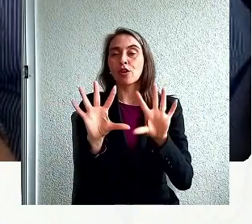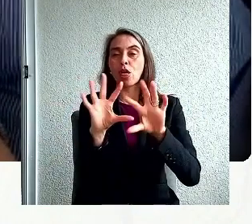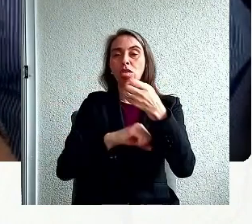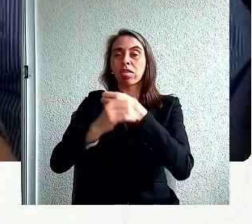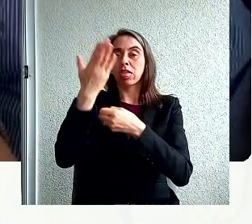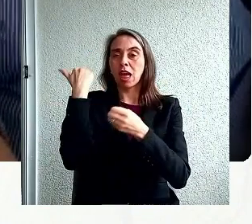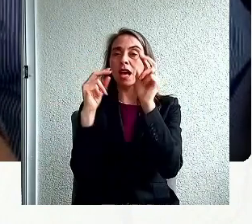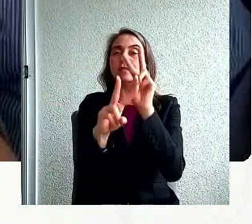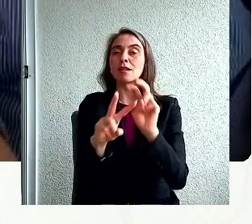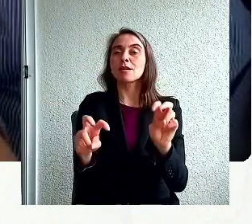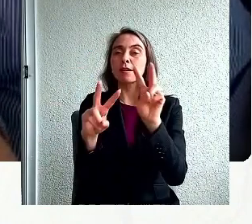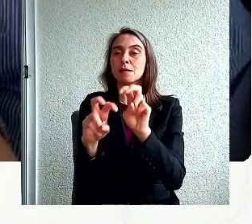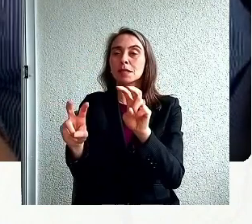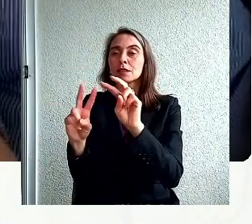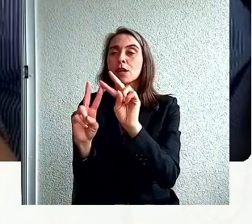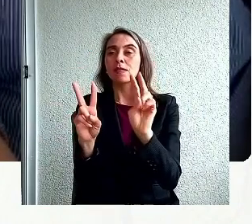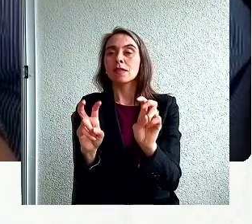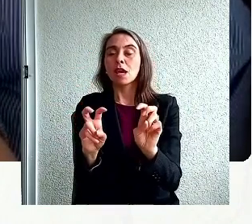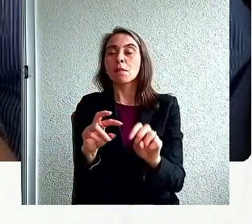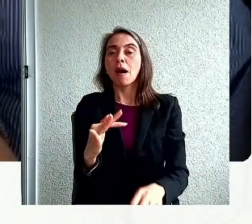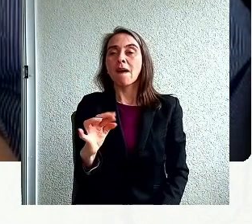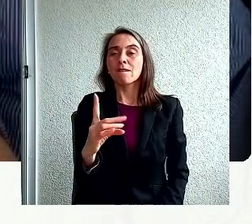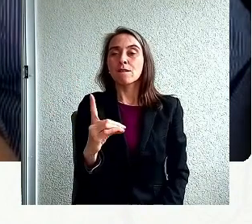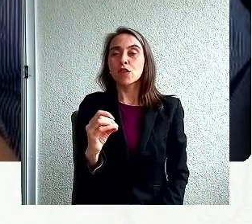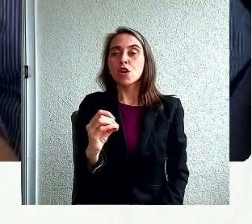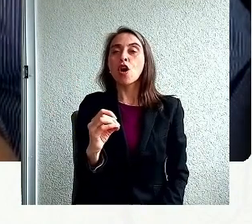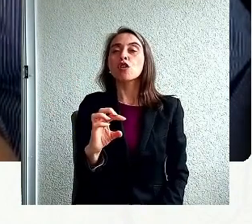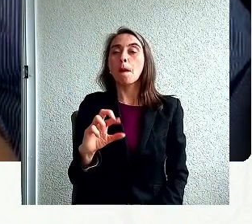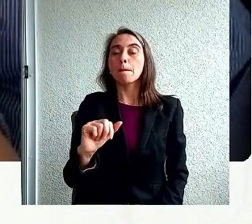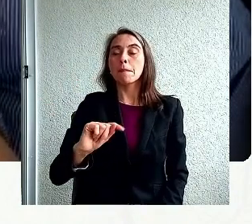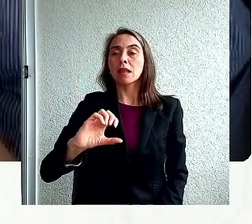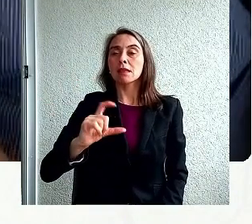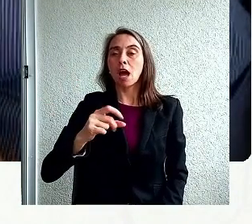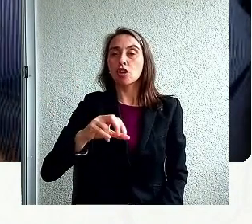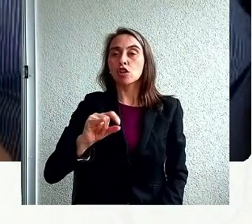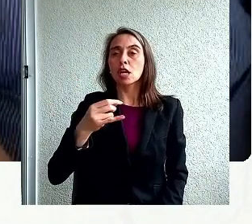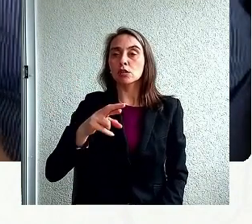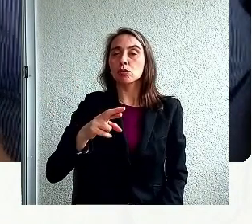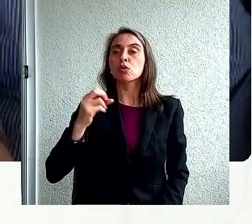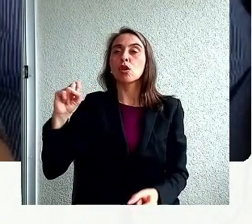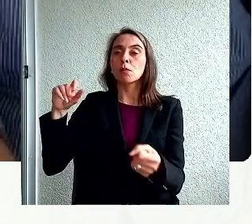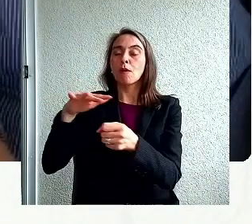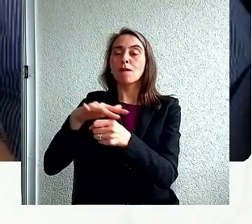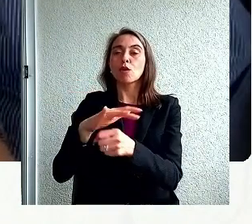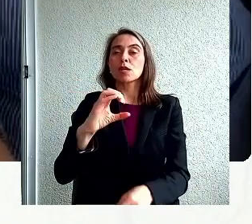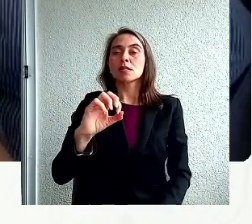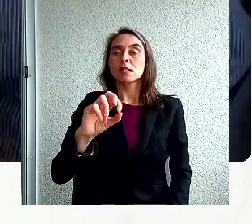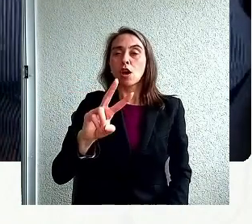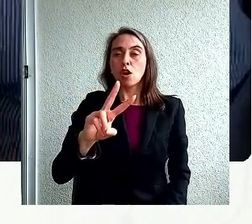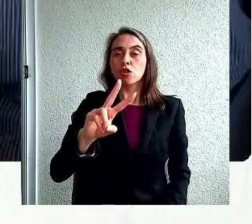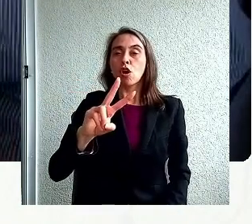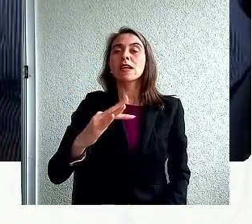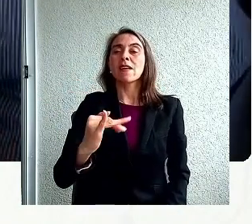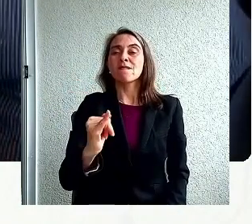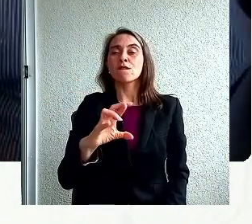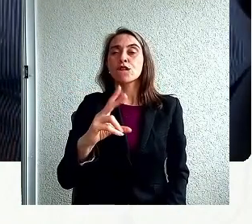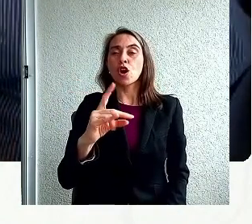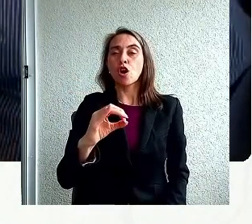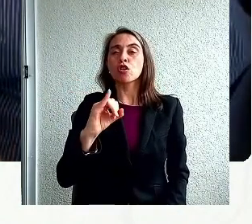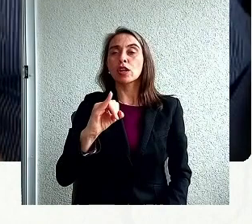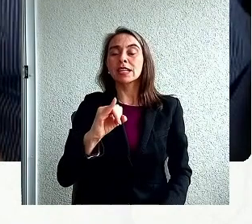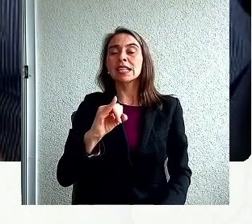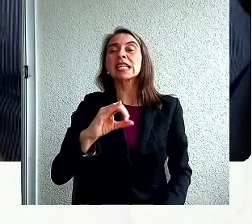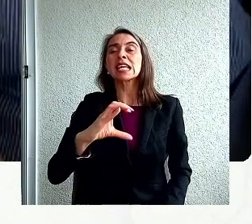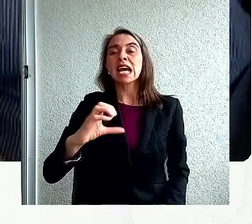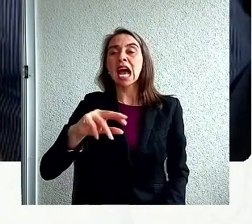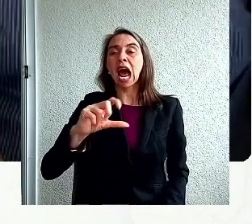de carbono en el mar y fiordos y canales. Él nos va a presentar hoy día acerca de los riesgos, amenazas y desafíos producto del cambio climático en